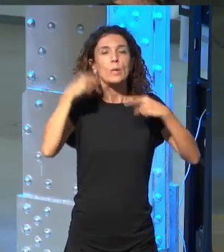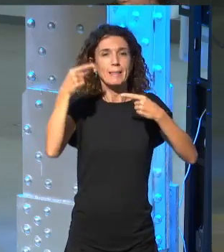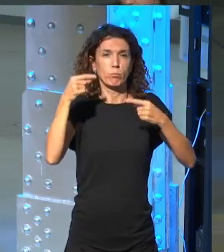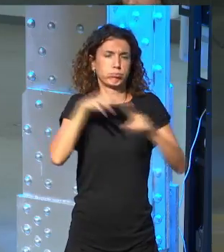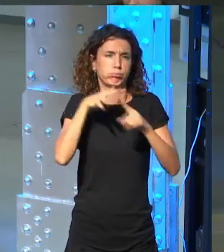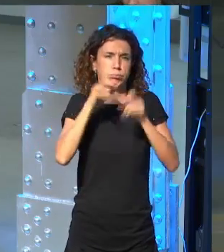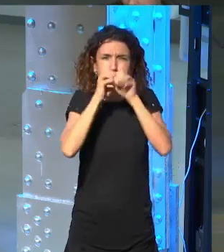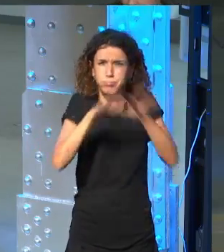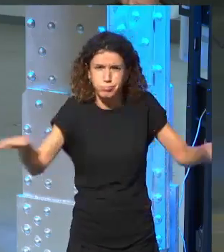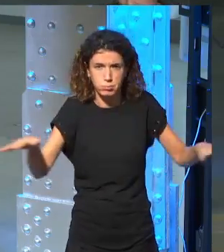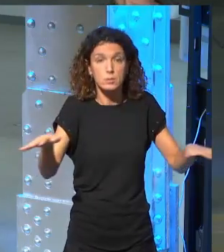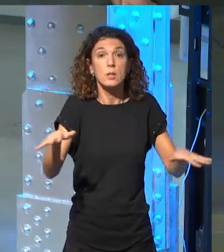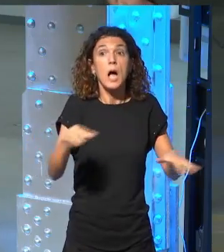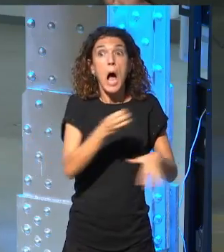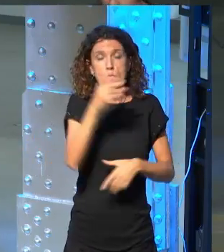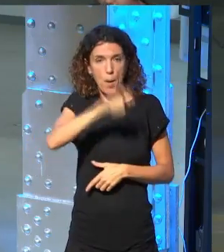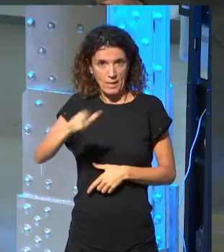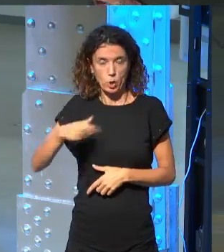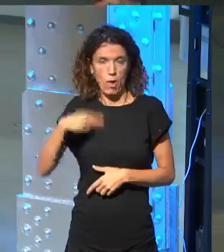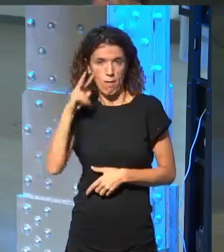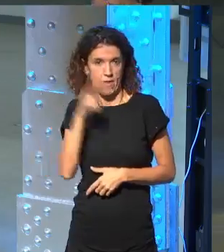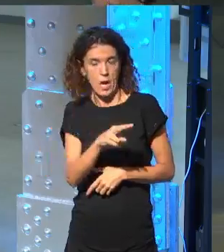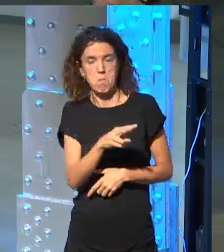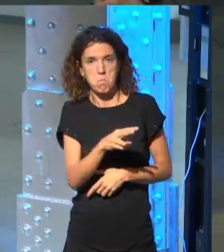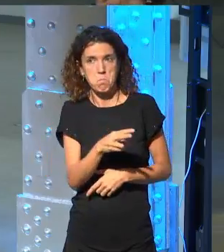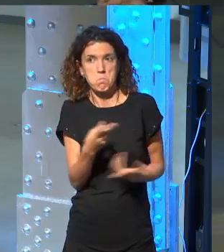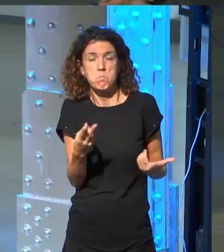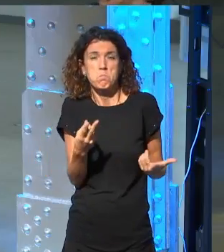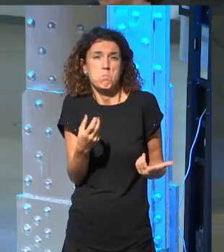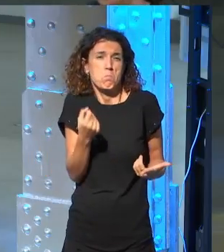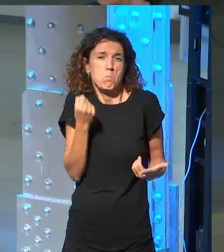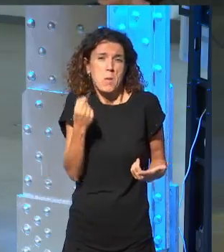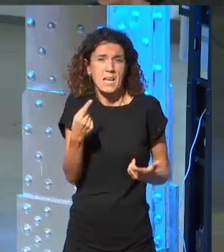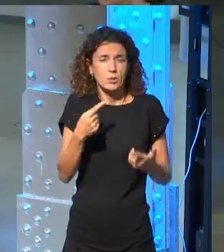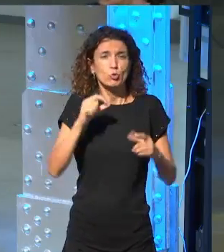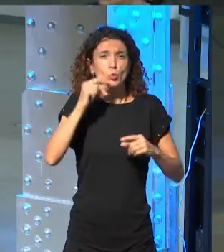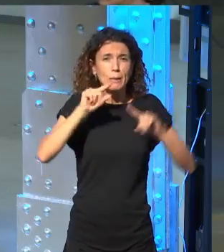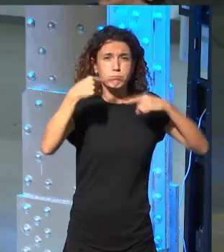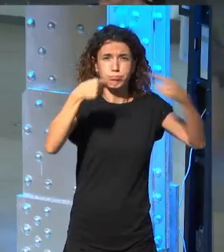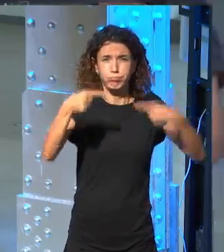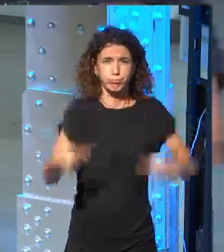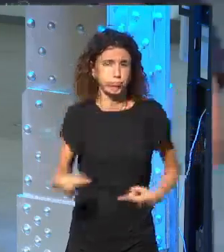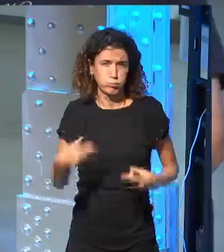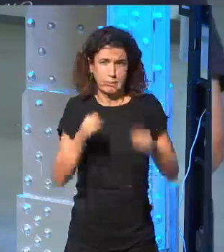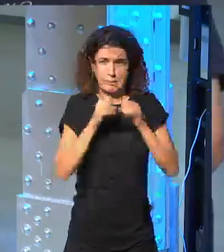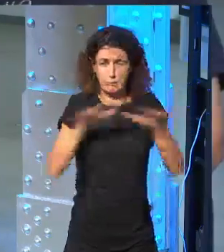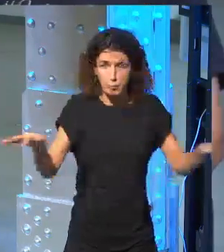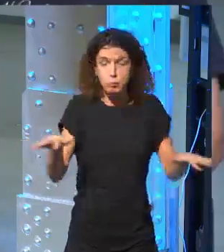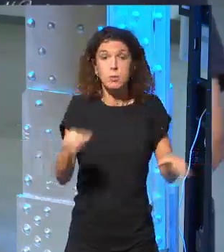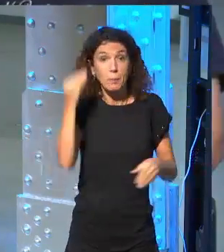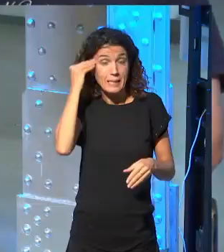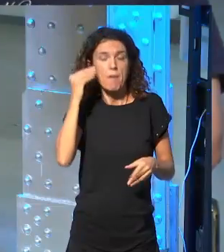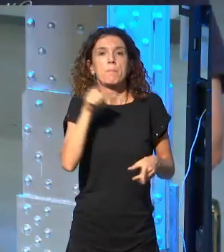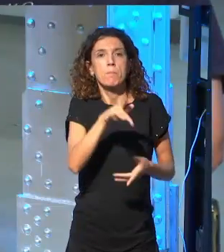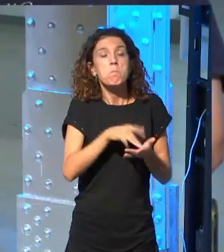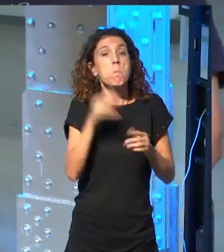retuitearse a lo loco, había gente que de repente veía que tenía, no sé cuántos mil retweets, no sé cuántos mil likes, pero no se daban cuenta de que era un hilo.